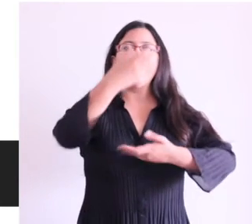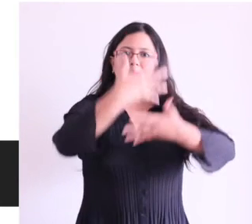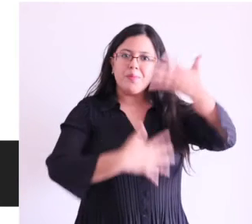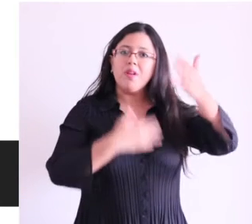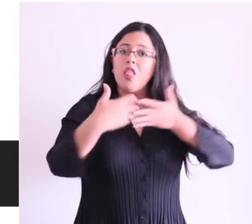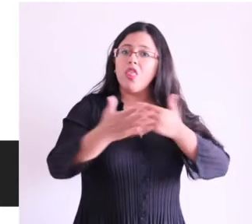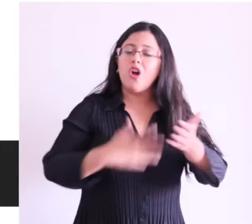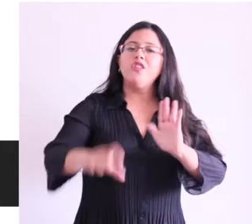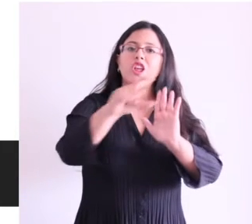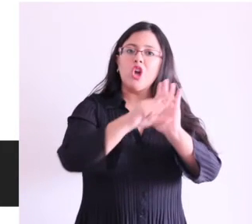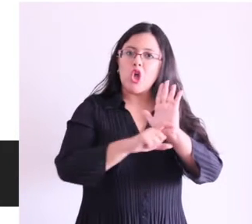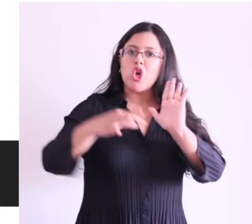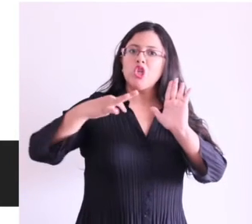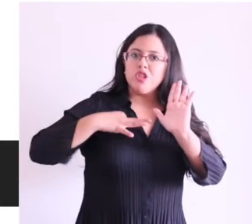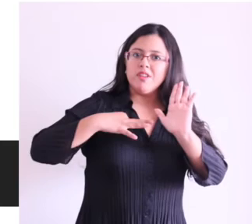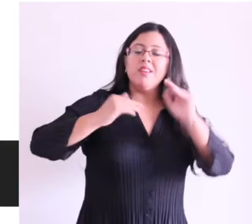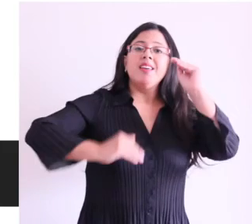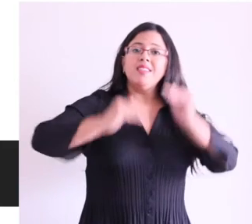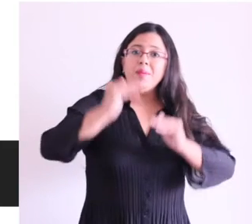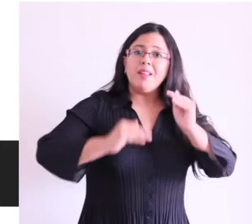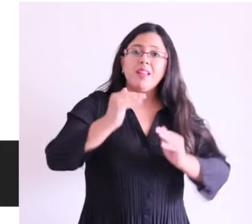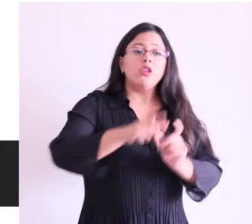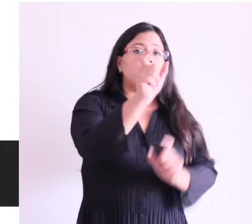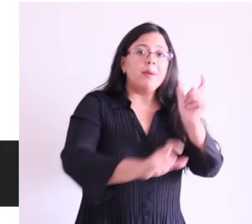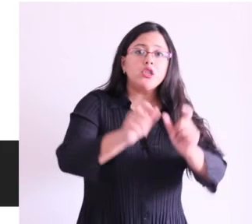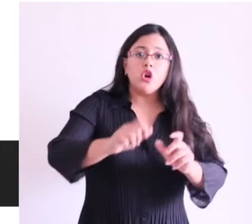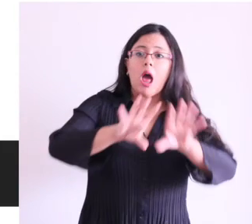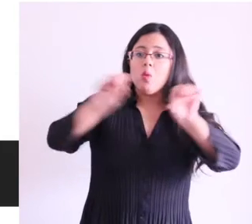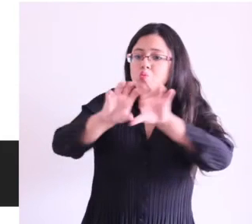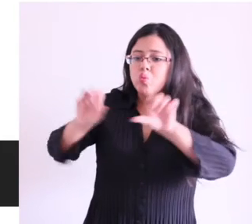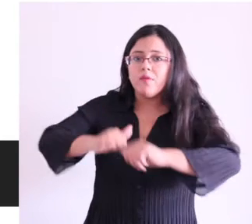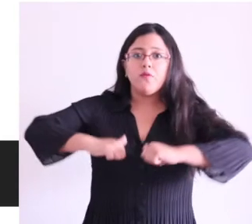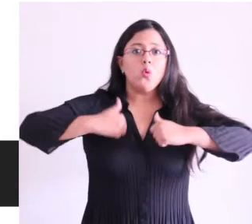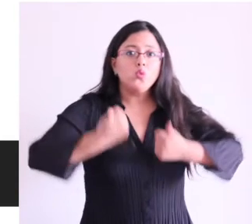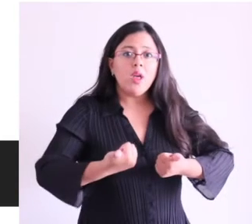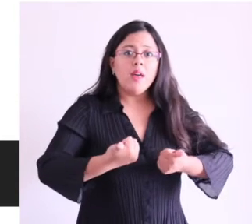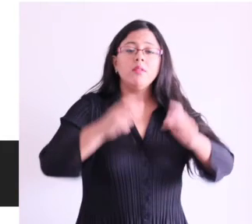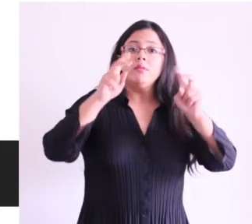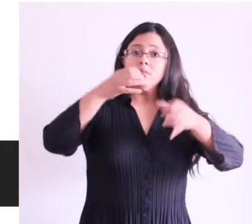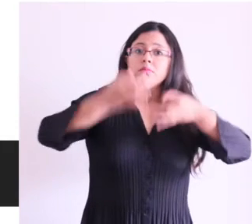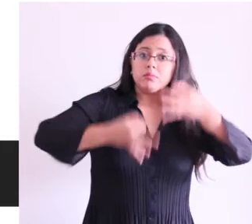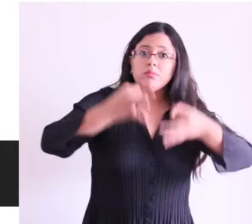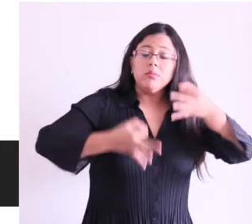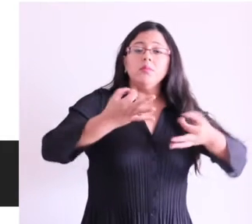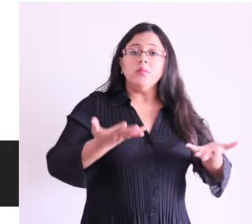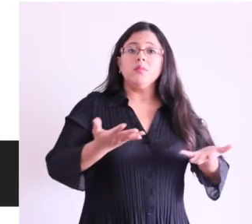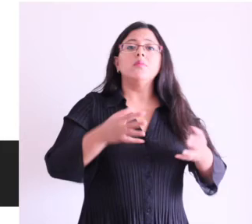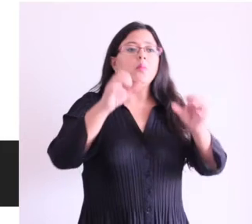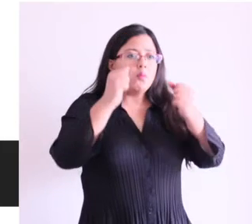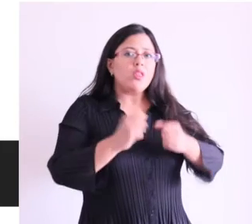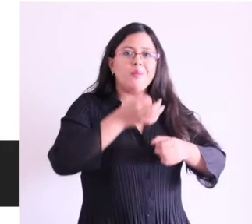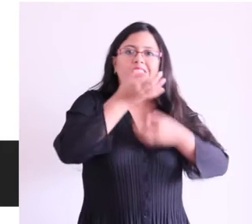en el Código Civil. Según la cantidad de voluntades que participan en un acto determinado, un acto jurídico,